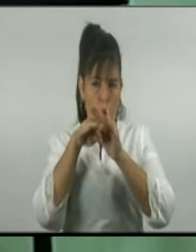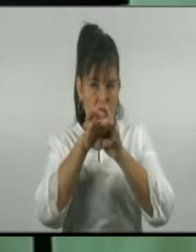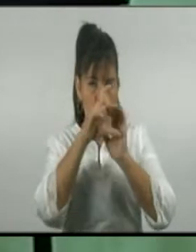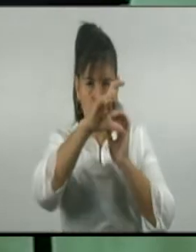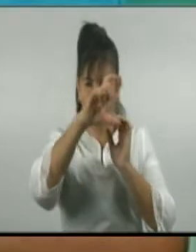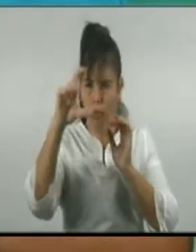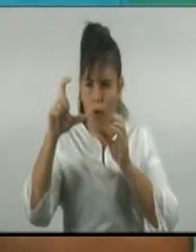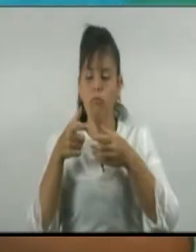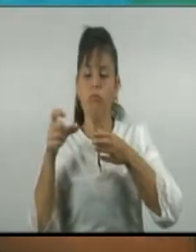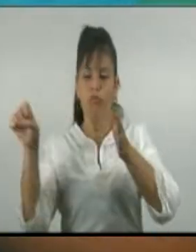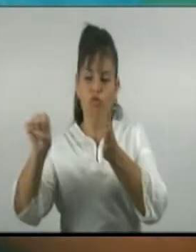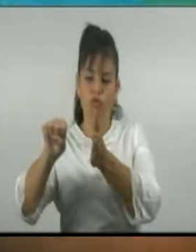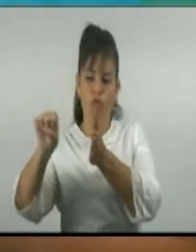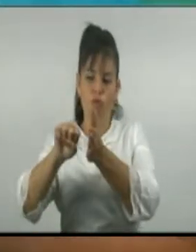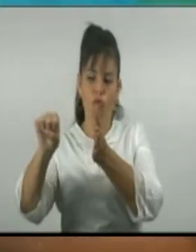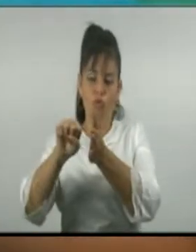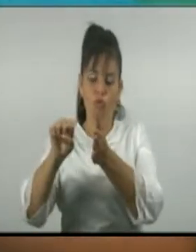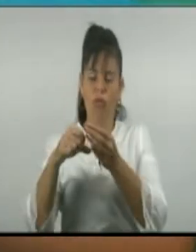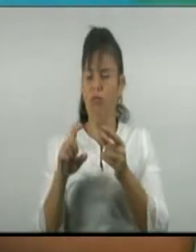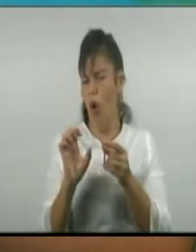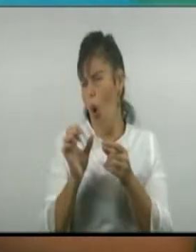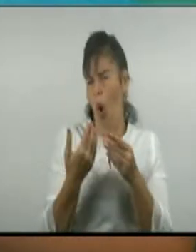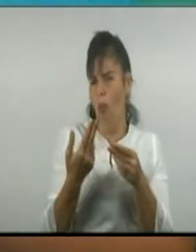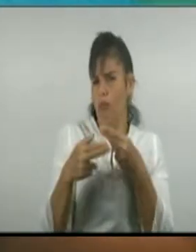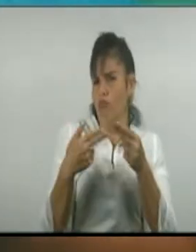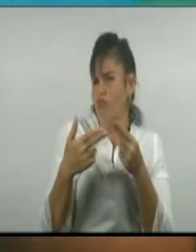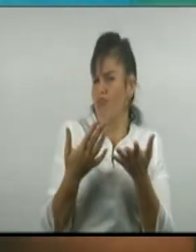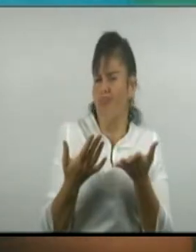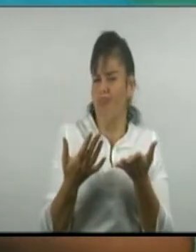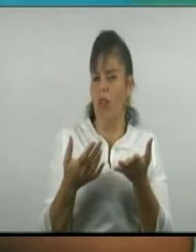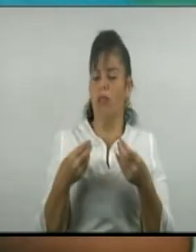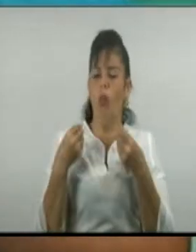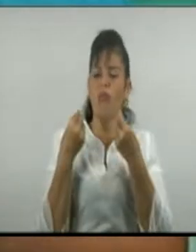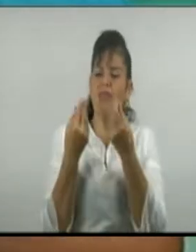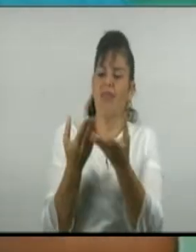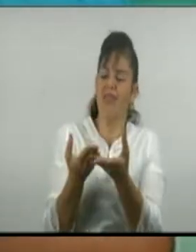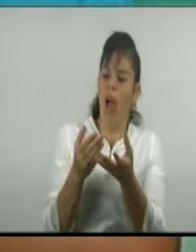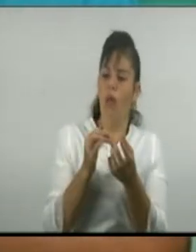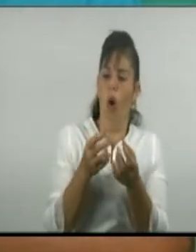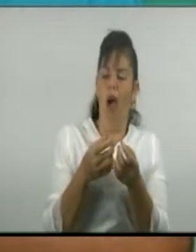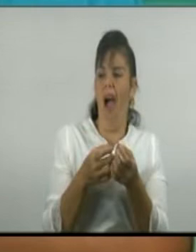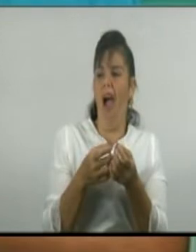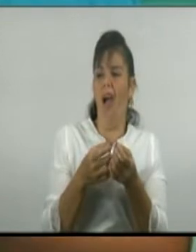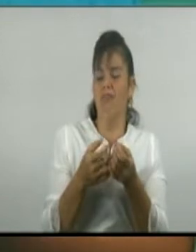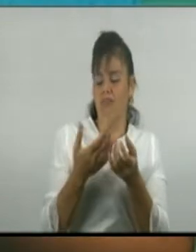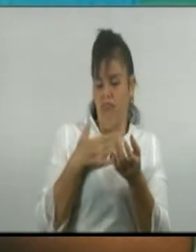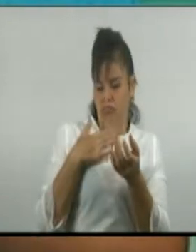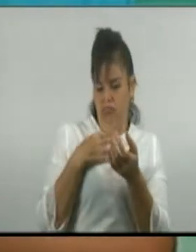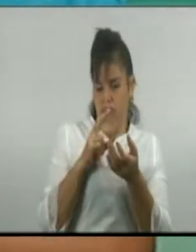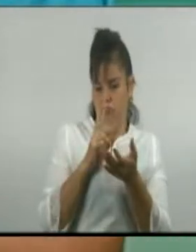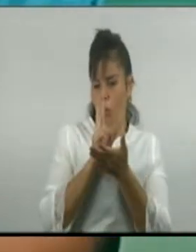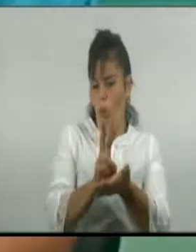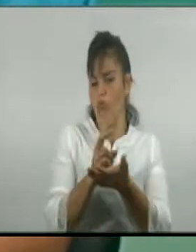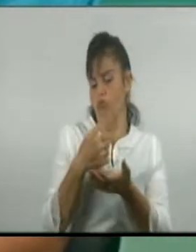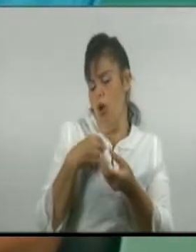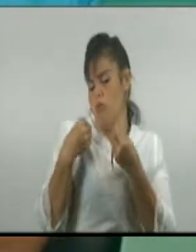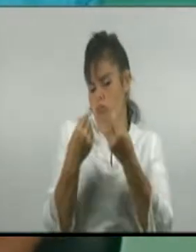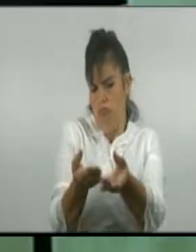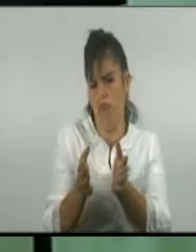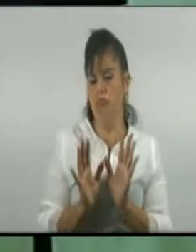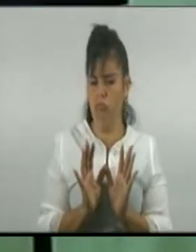ver cómo se como procede esta donación verdad que madres son las que pueden donar